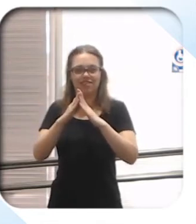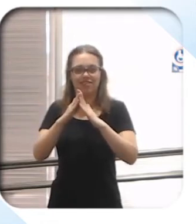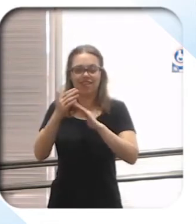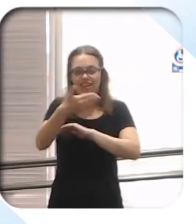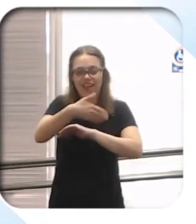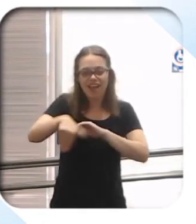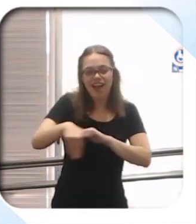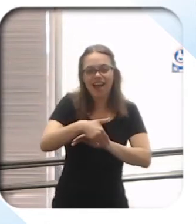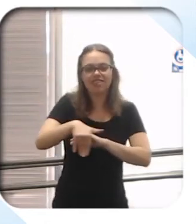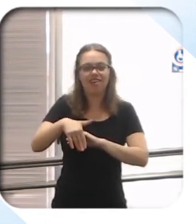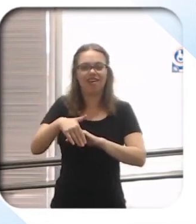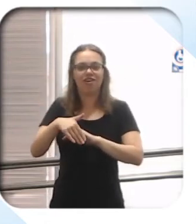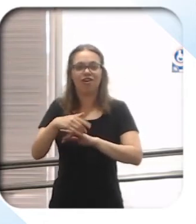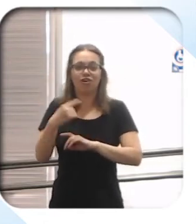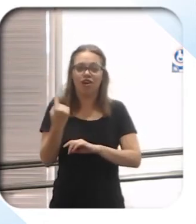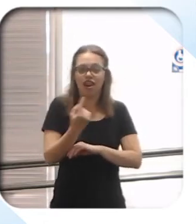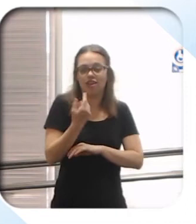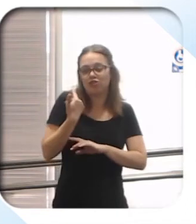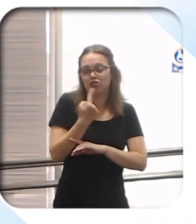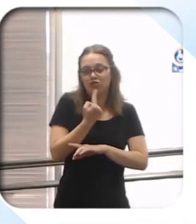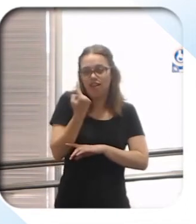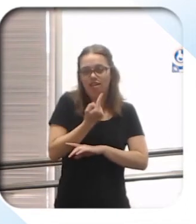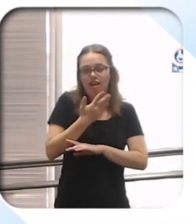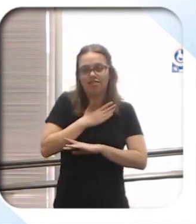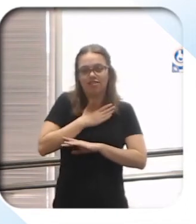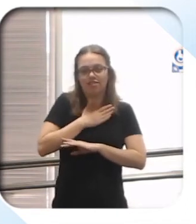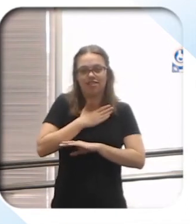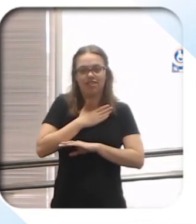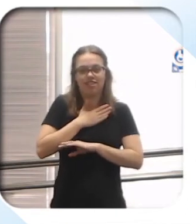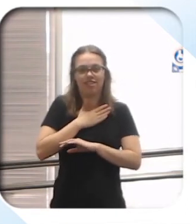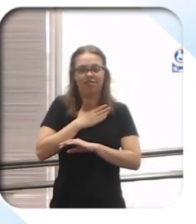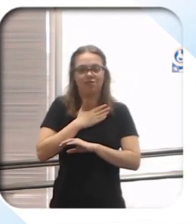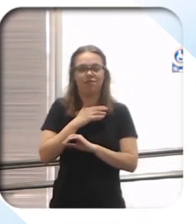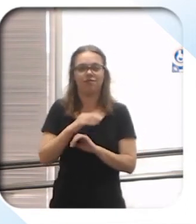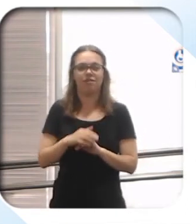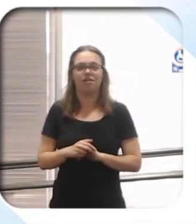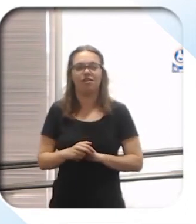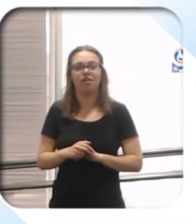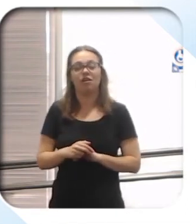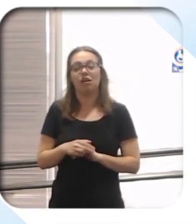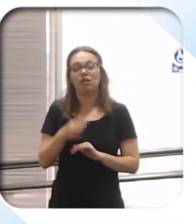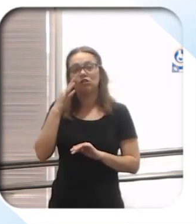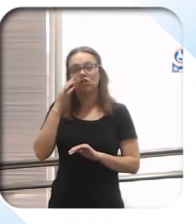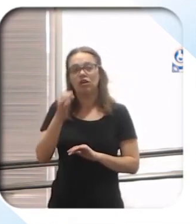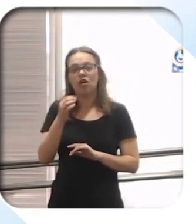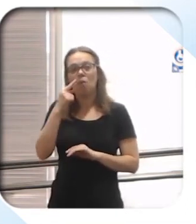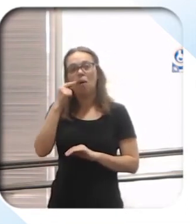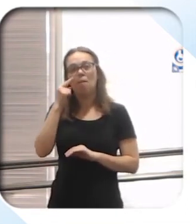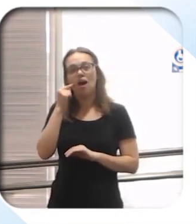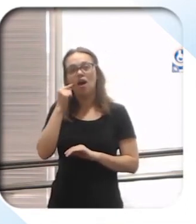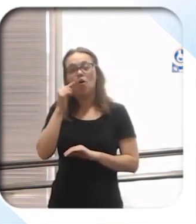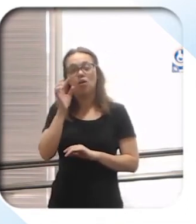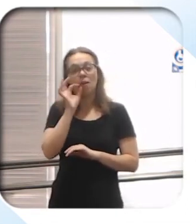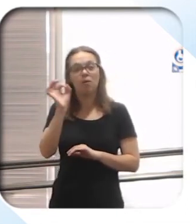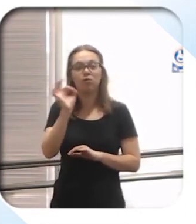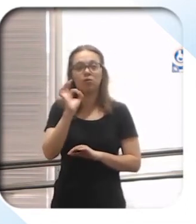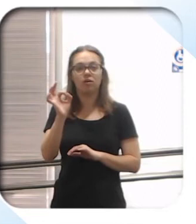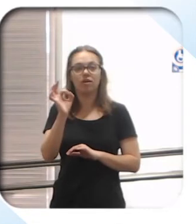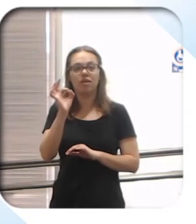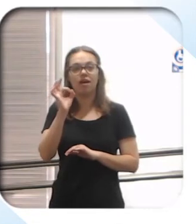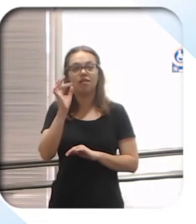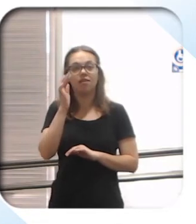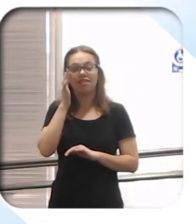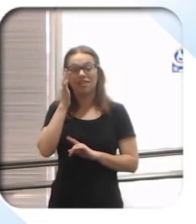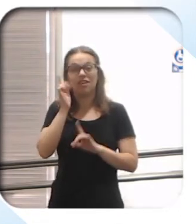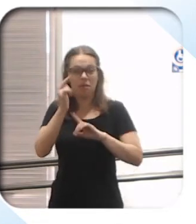implica, con la soledad que se siente. Y yo creo que los padres se pierden una gran oportunidad de